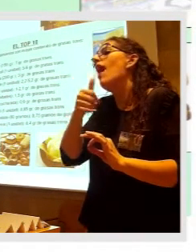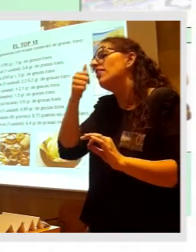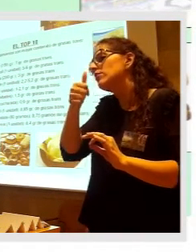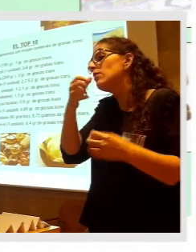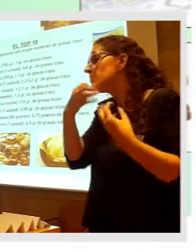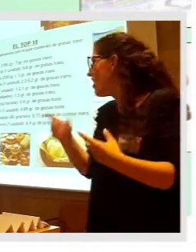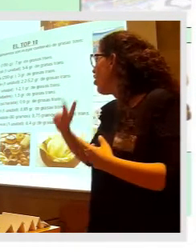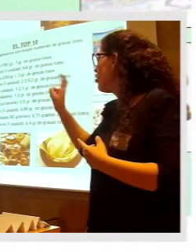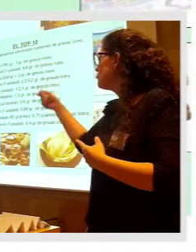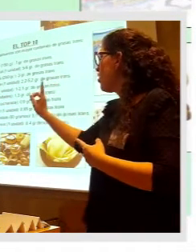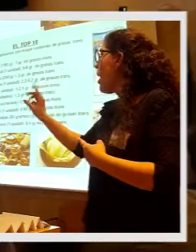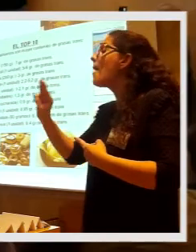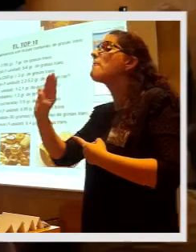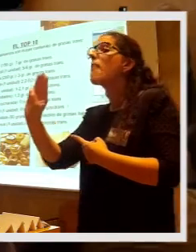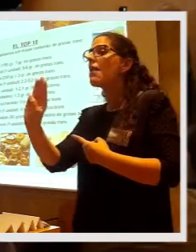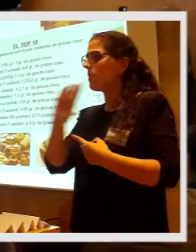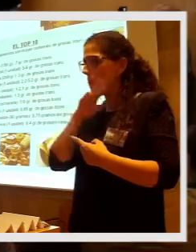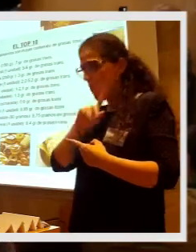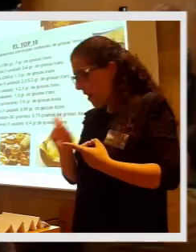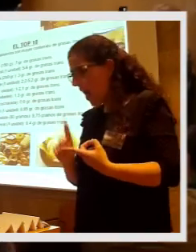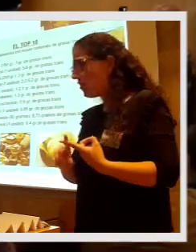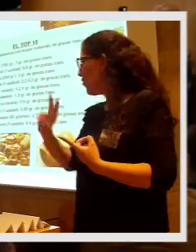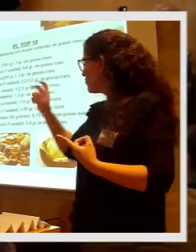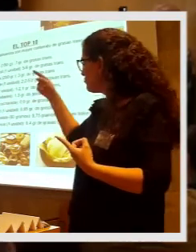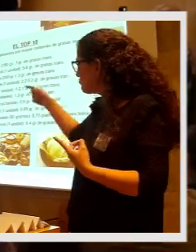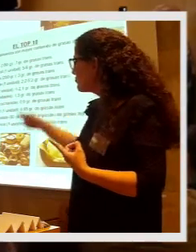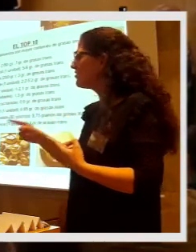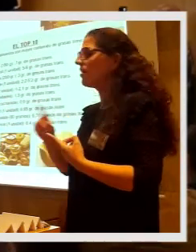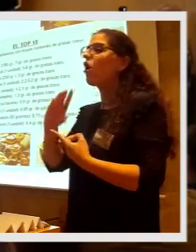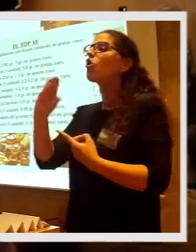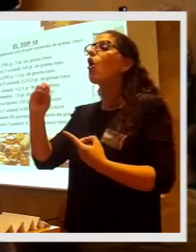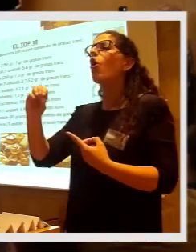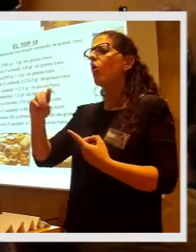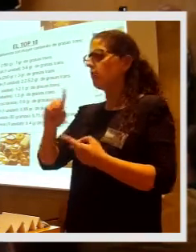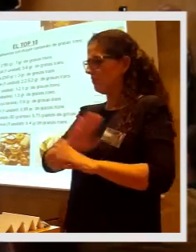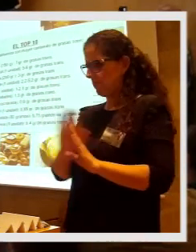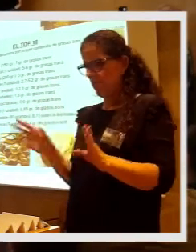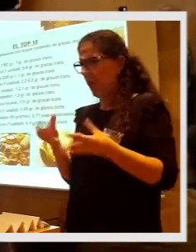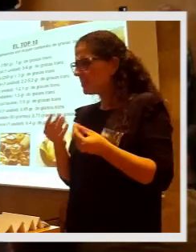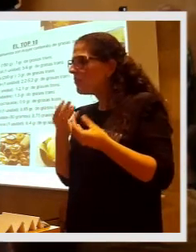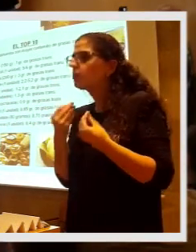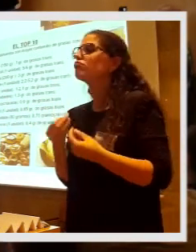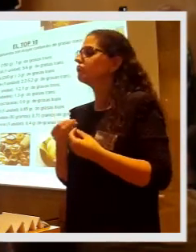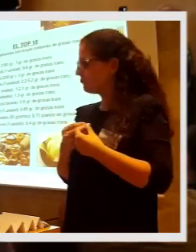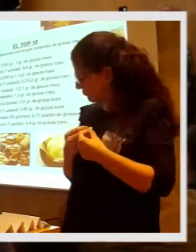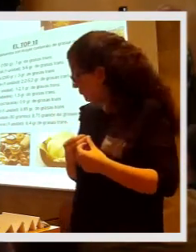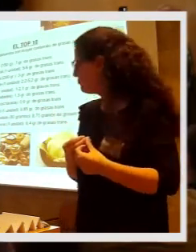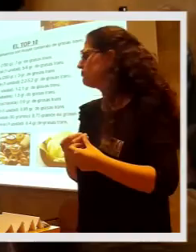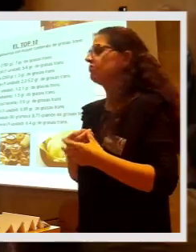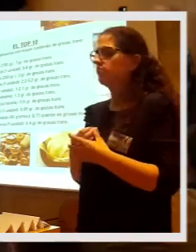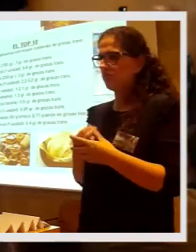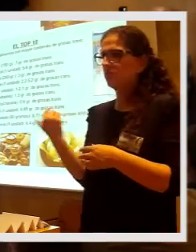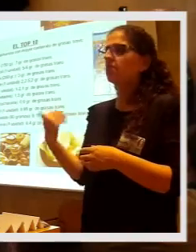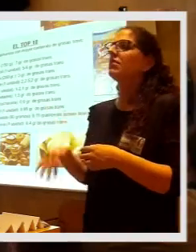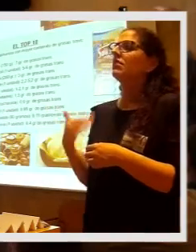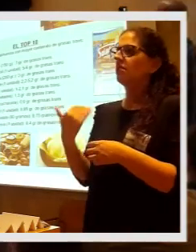buenas, sino que probablemente contendrá grasas muy nocivas, como son estas que veis aquí, palma, palmiste, palmítico o coco, que son